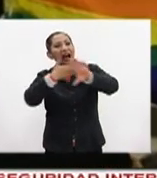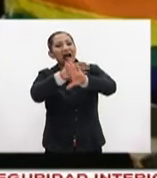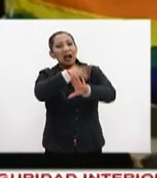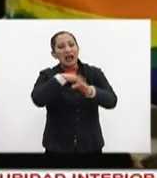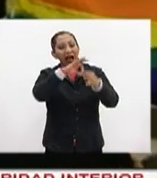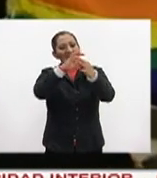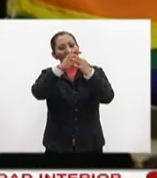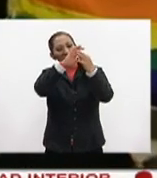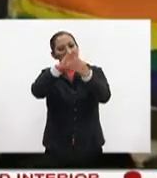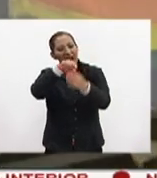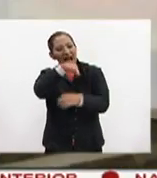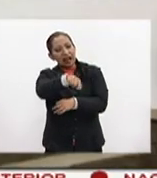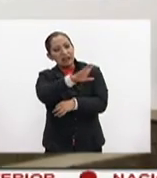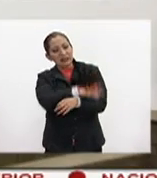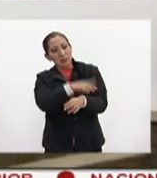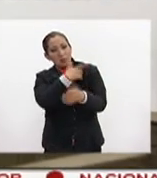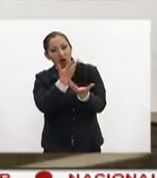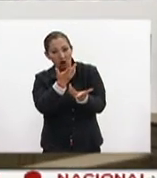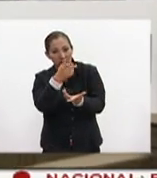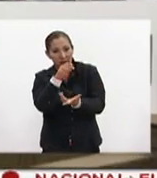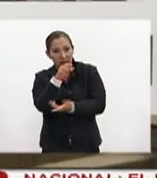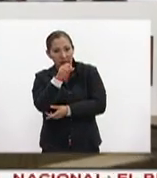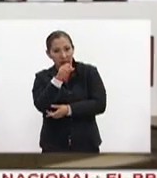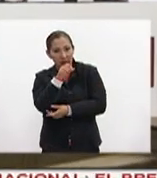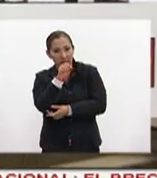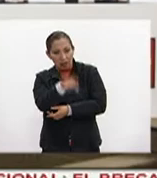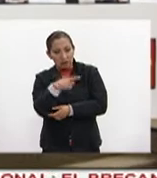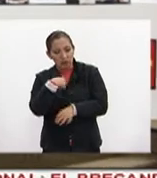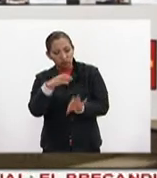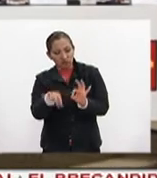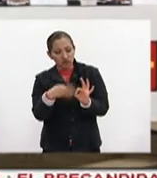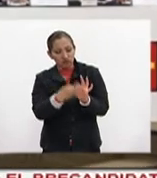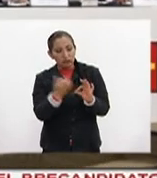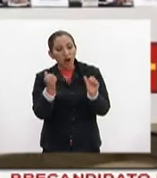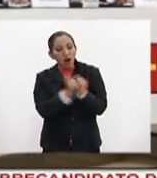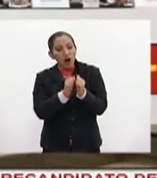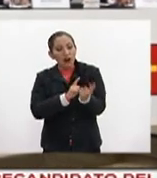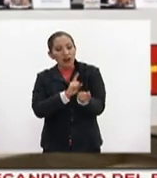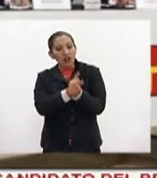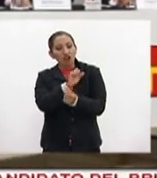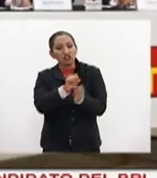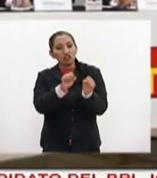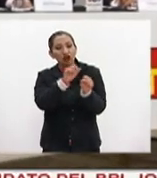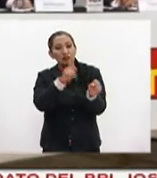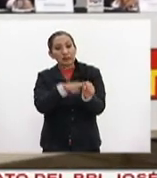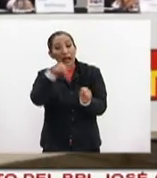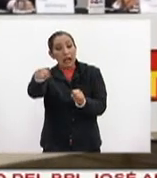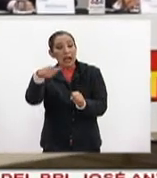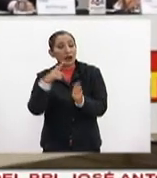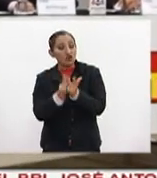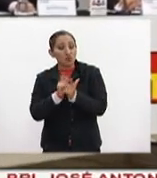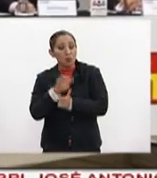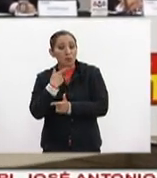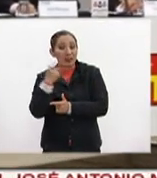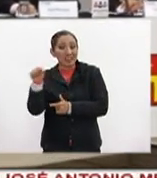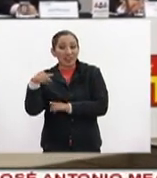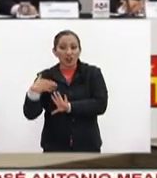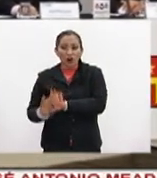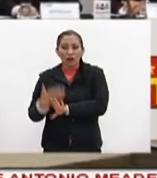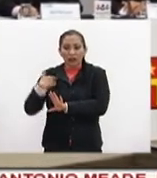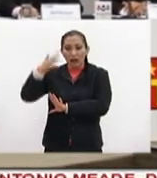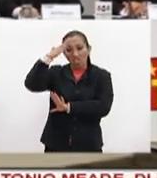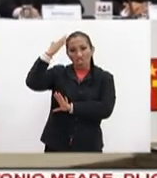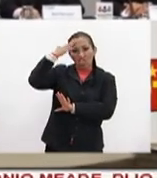alianza por la alianza que se concretó con Encuentro Social, con ese partido político, y contra la